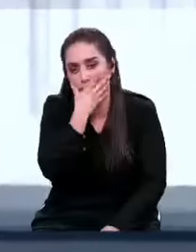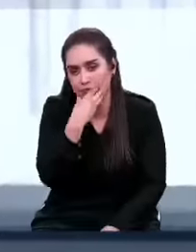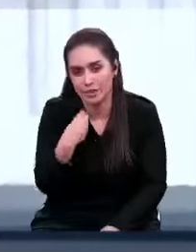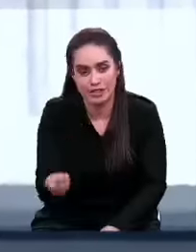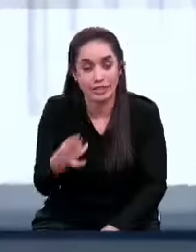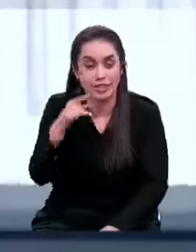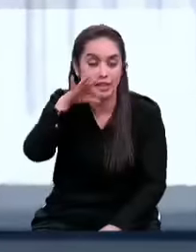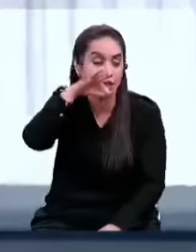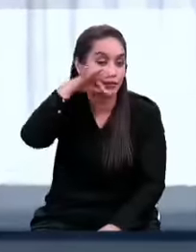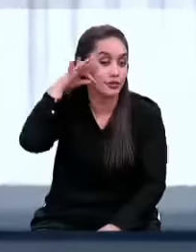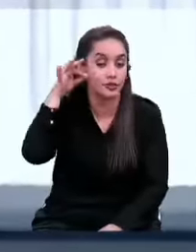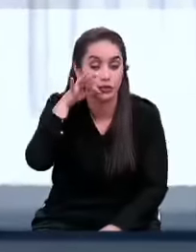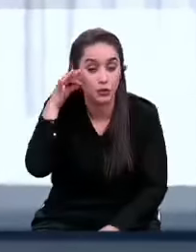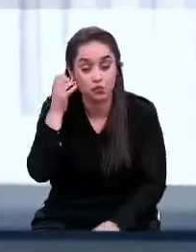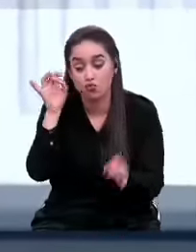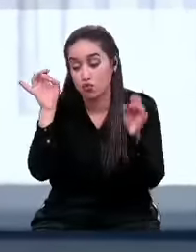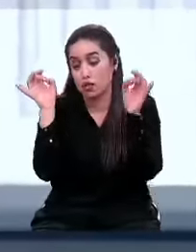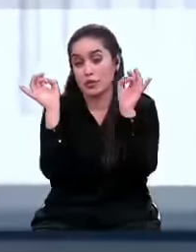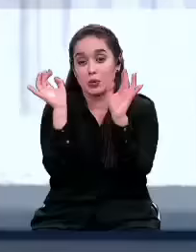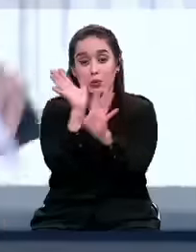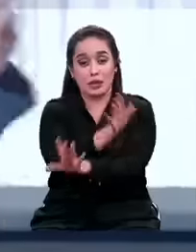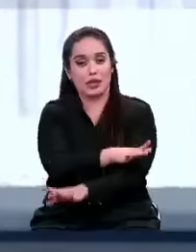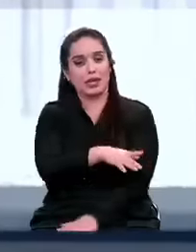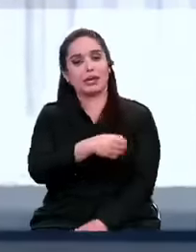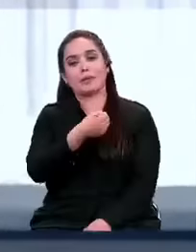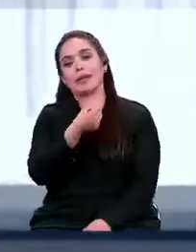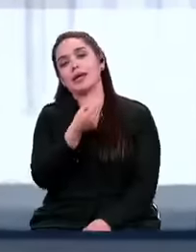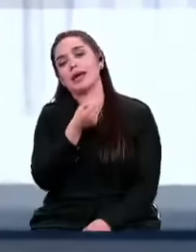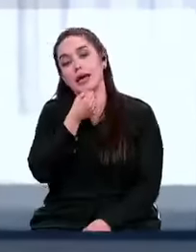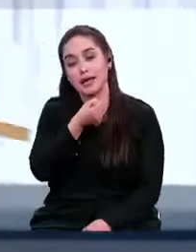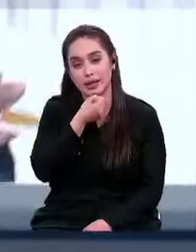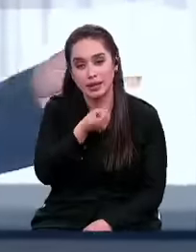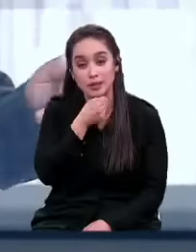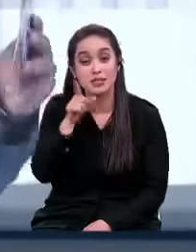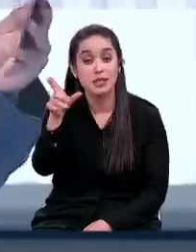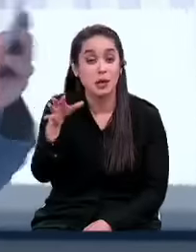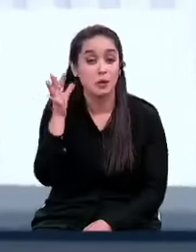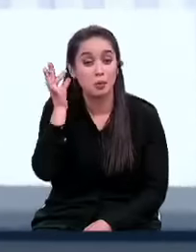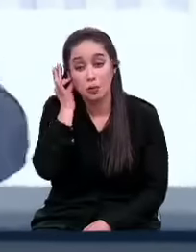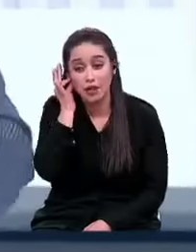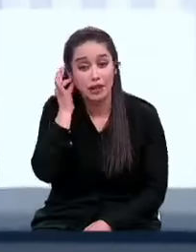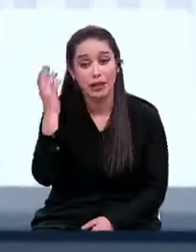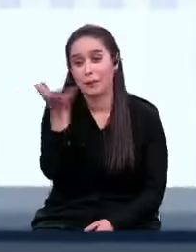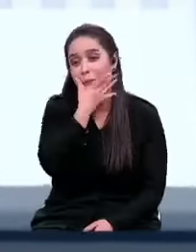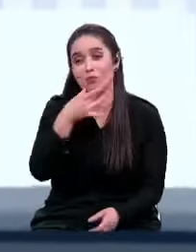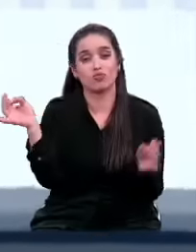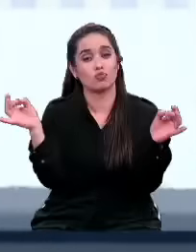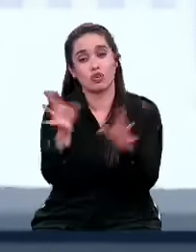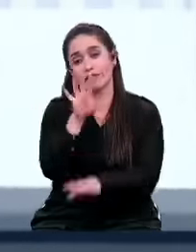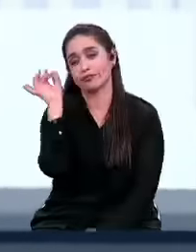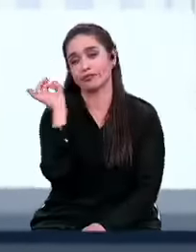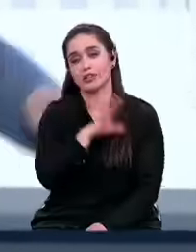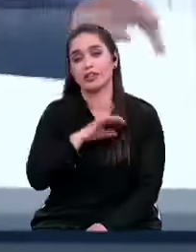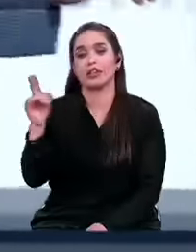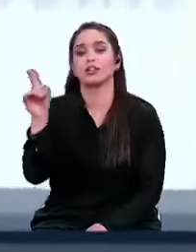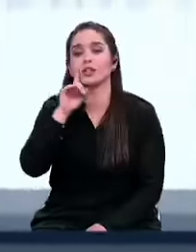rubia, guapa, animadora. La mujer más linda de Chile. Con